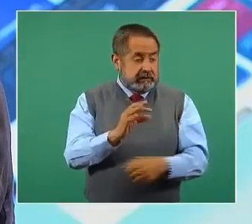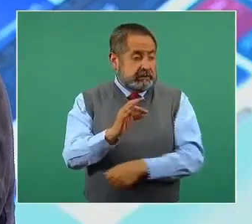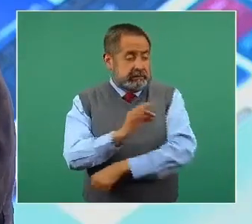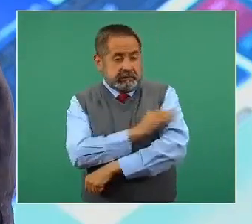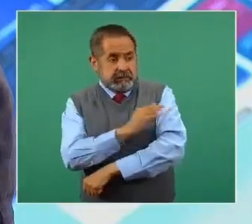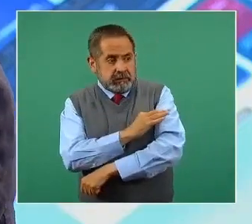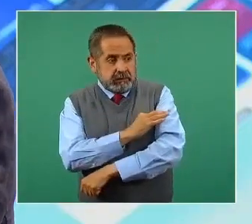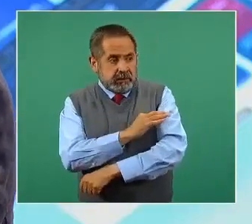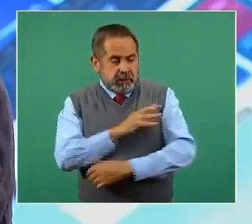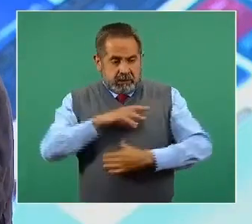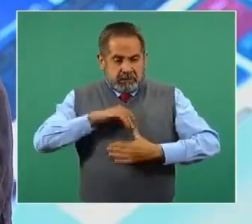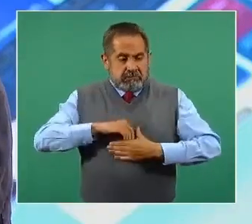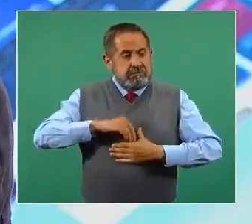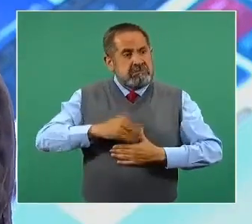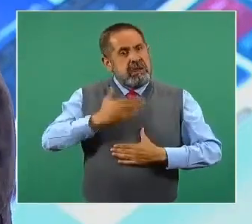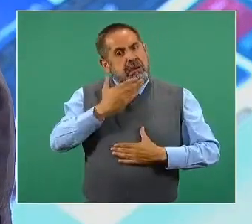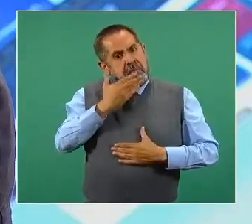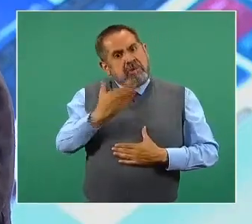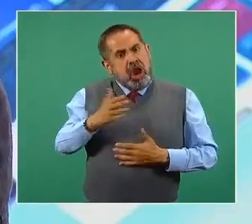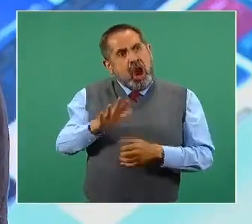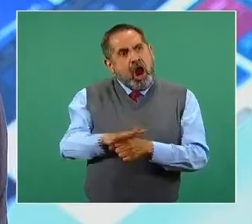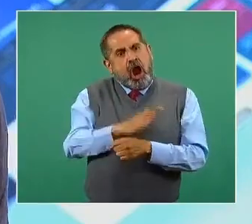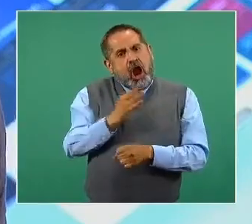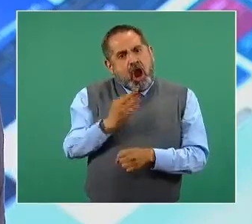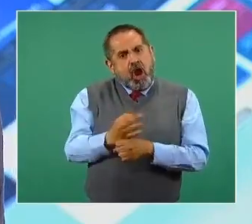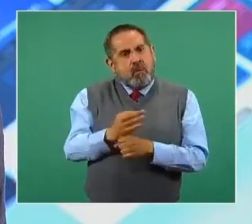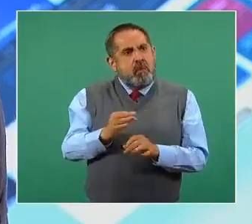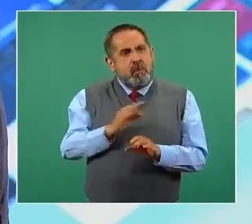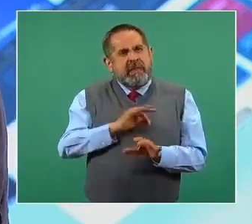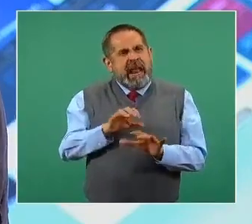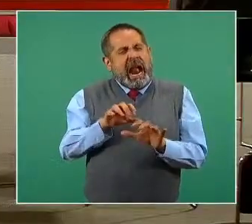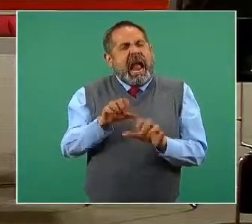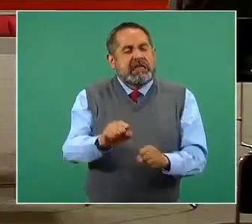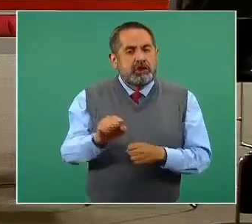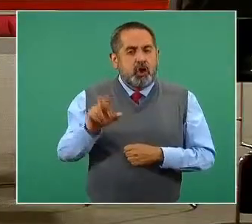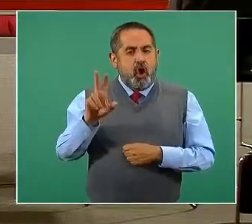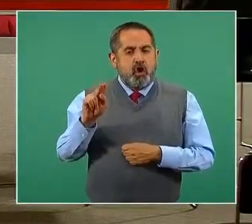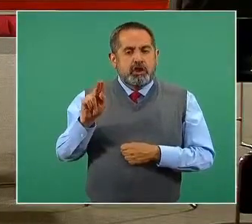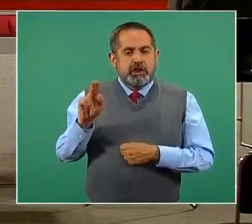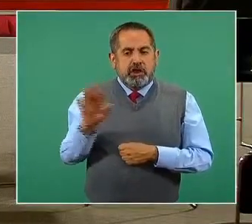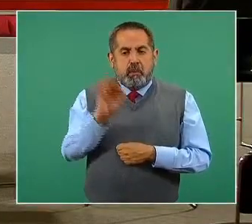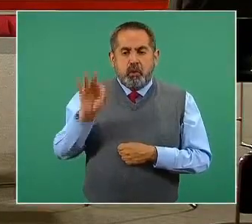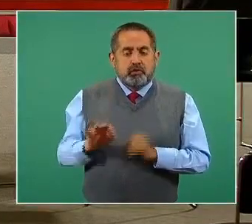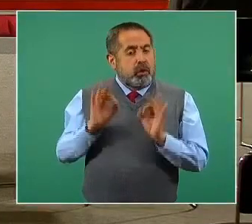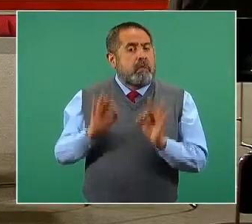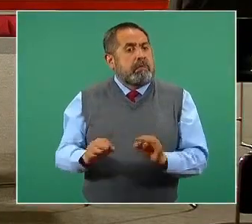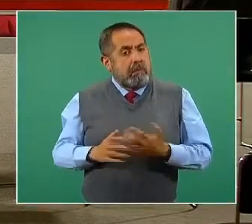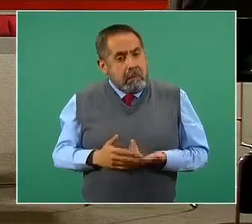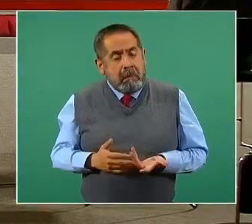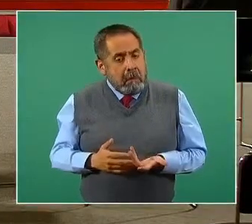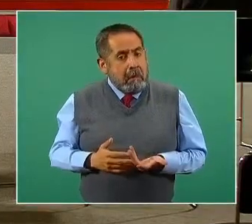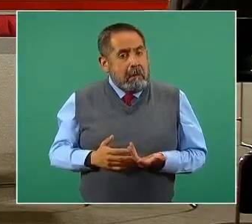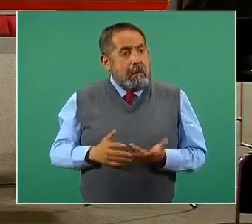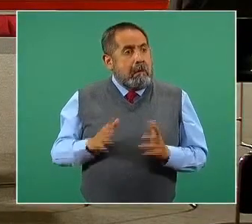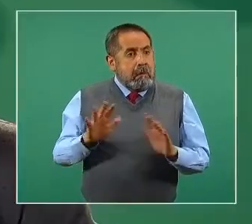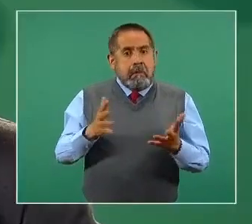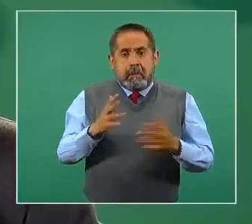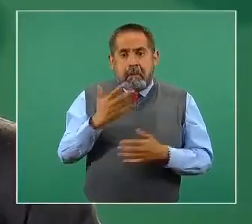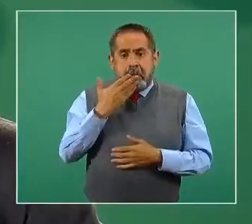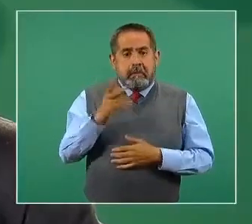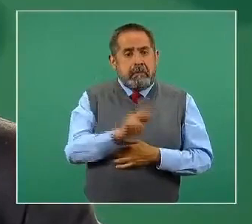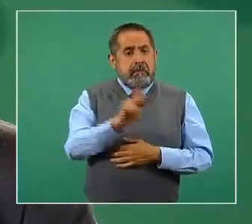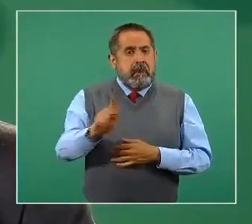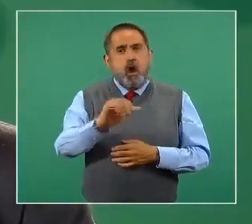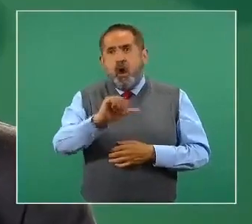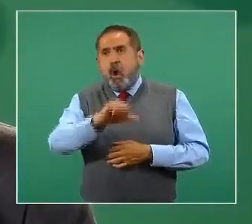logra una eficacia cercana al 80%. lo cual es comparable, es semejante al